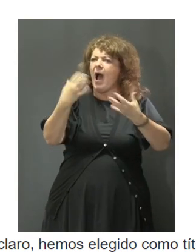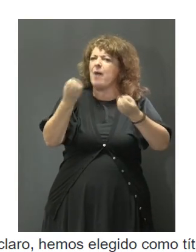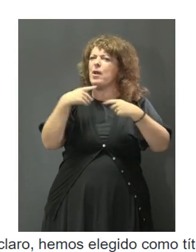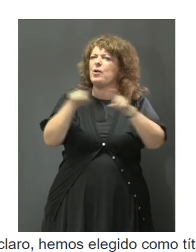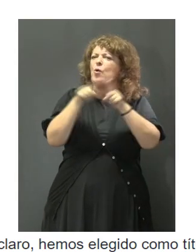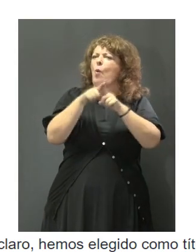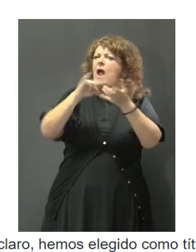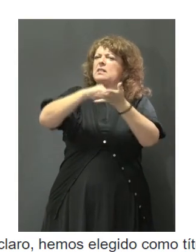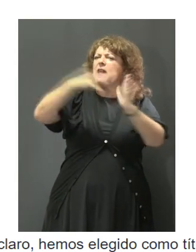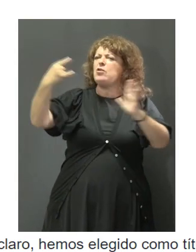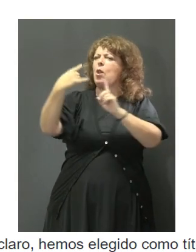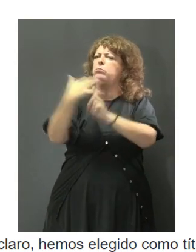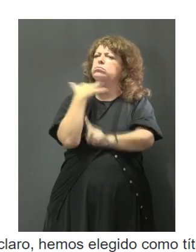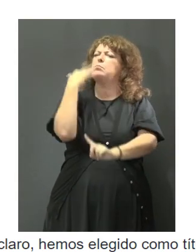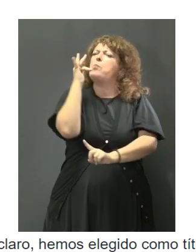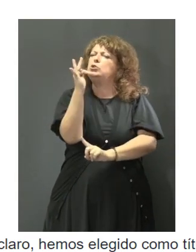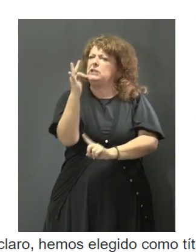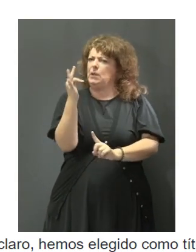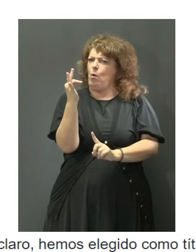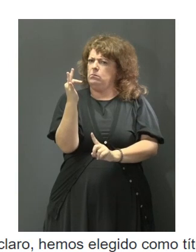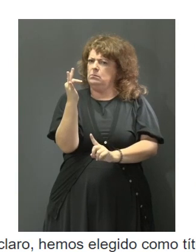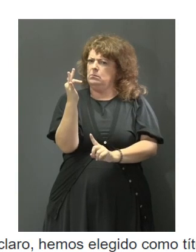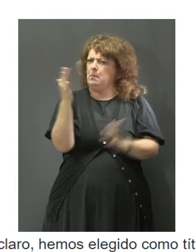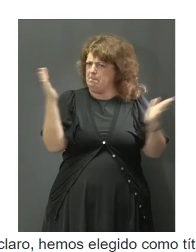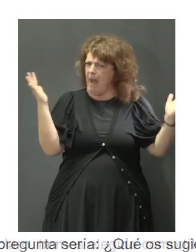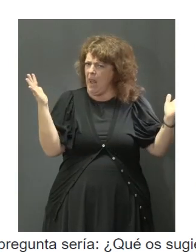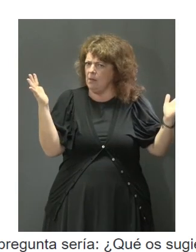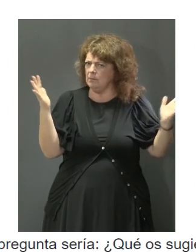impacto que puede tener en positivo.